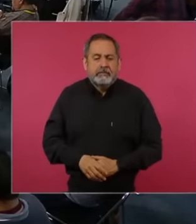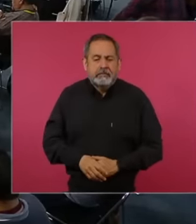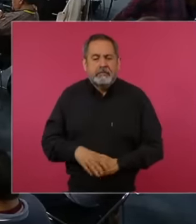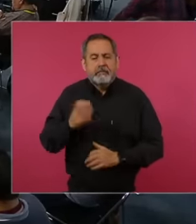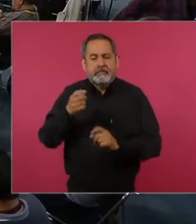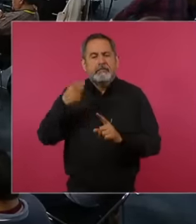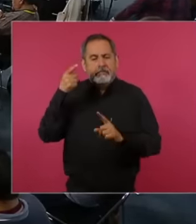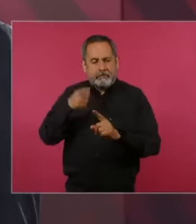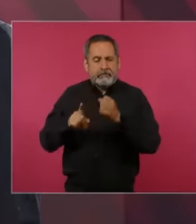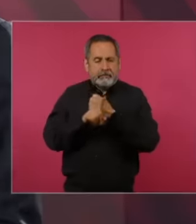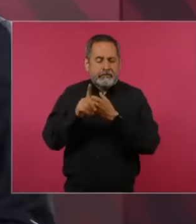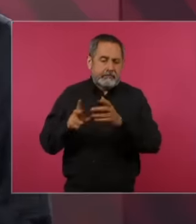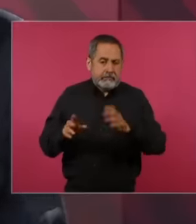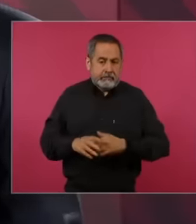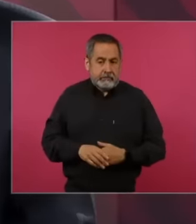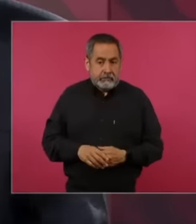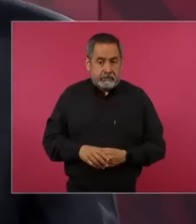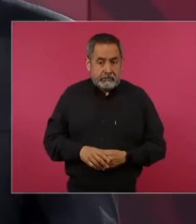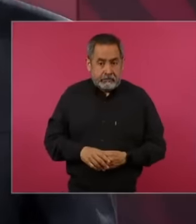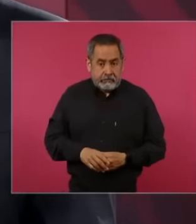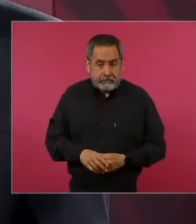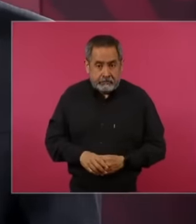Ese es el problema. Entonces, cuando